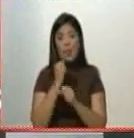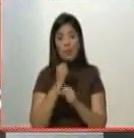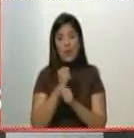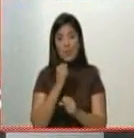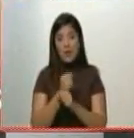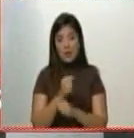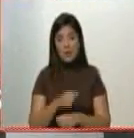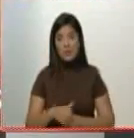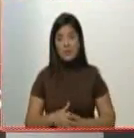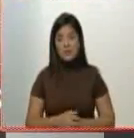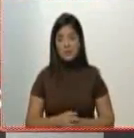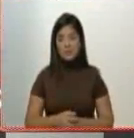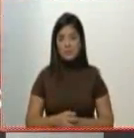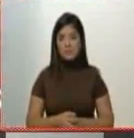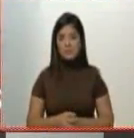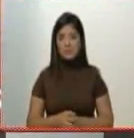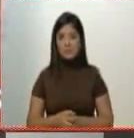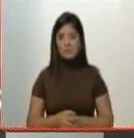tienen